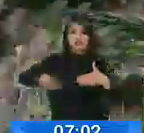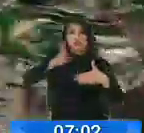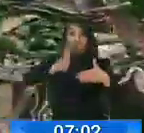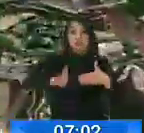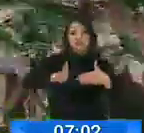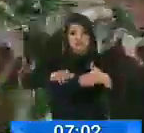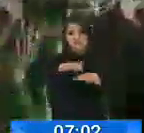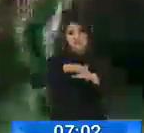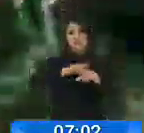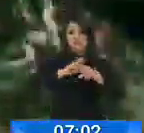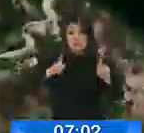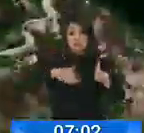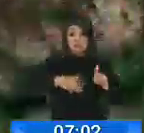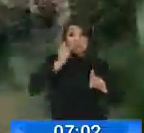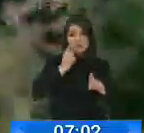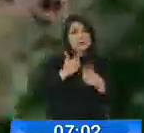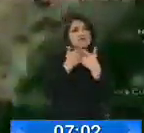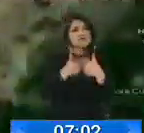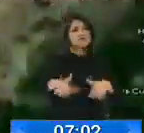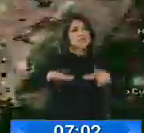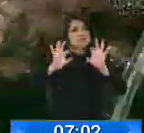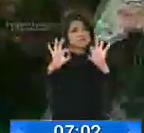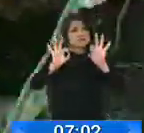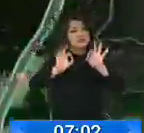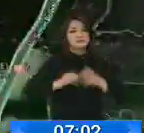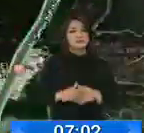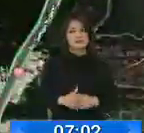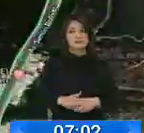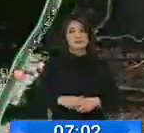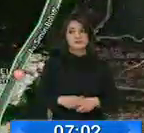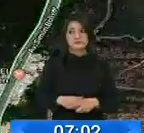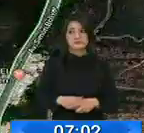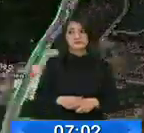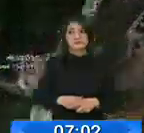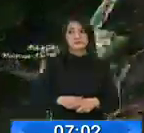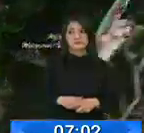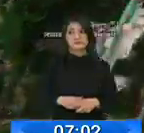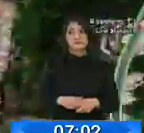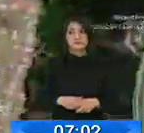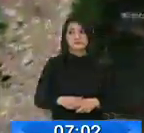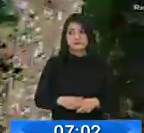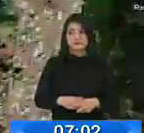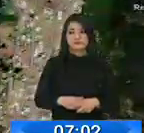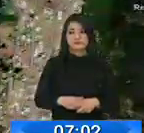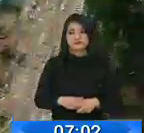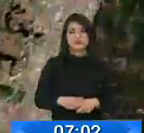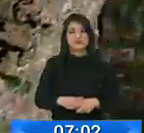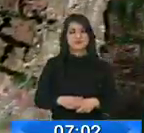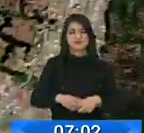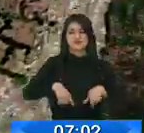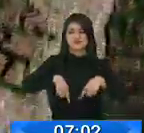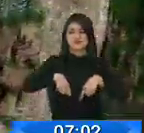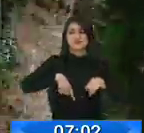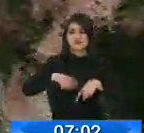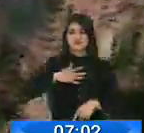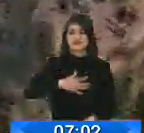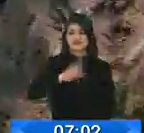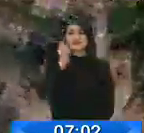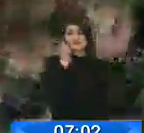cambio la Simón Bolívar, ve esa belleza, es una belleza, porque le toca moverse en el tráfico de la Simón Bolívar,